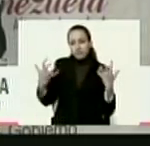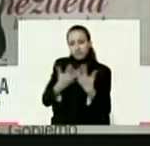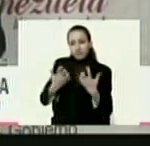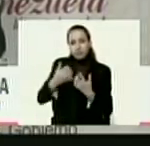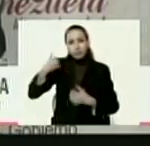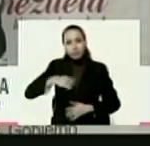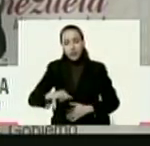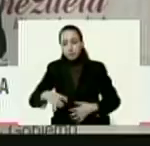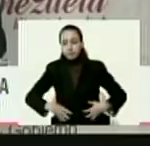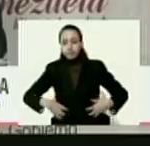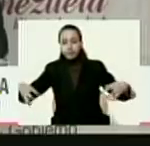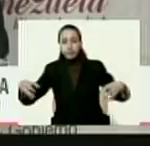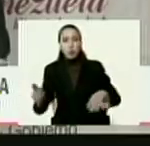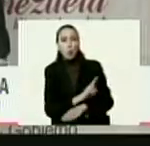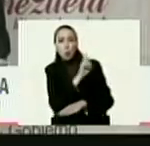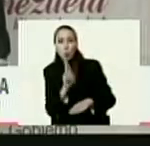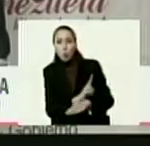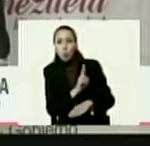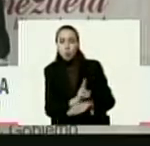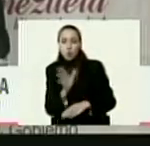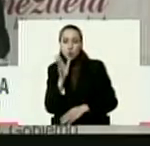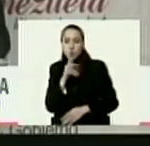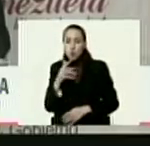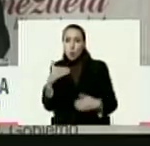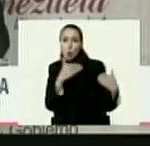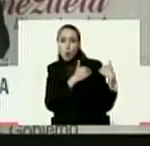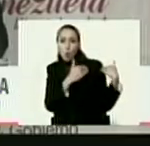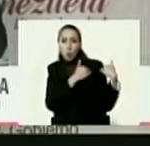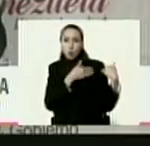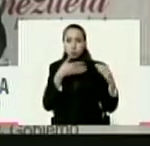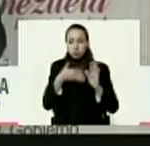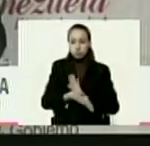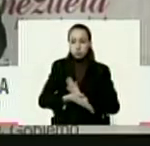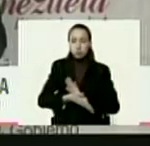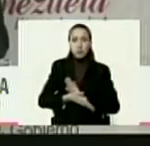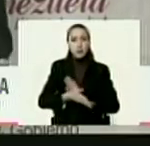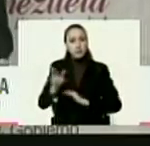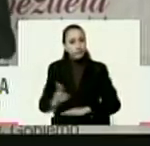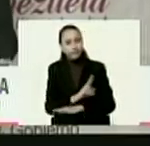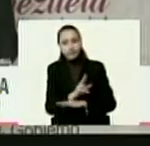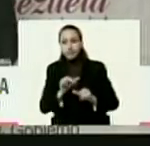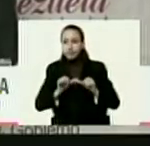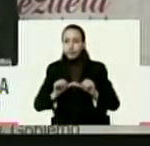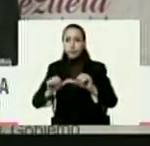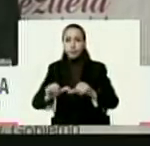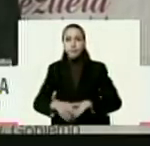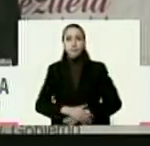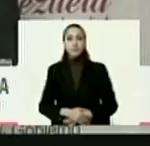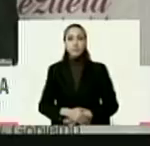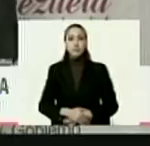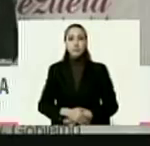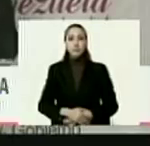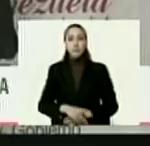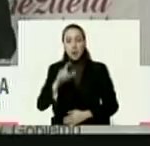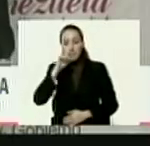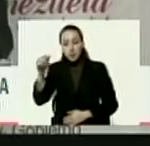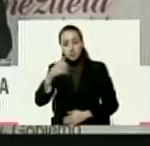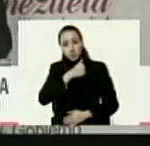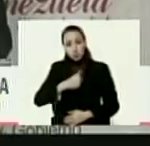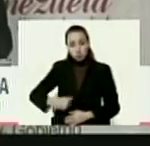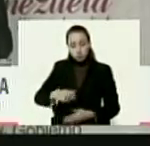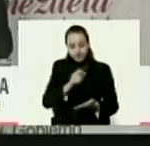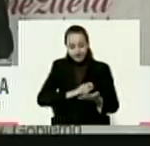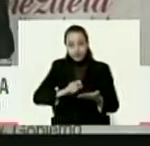el crecimiento económico irresponsable y el consumismo desaforado. Cita el presidente Maduro en